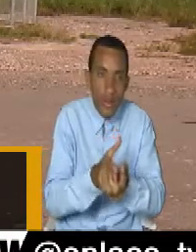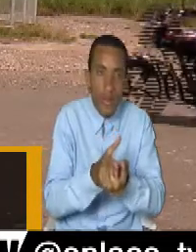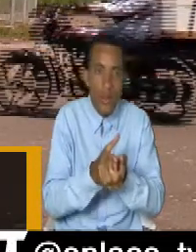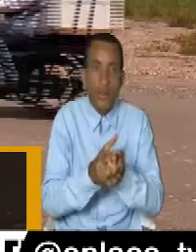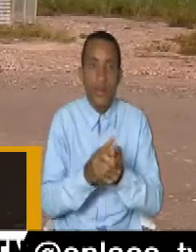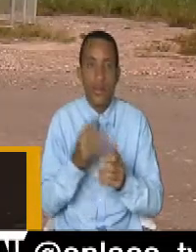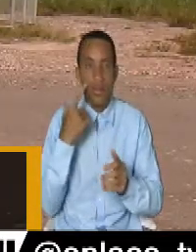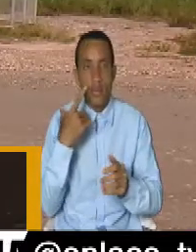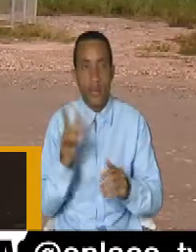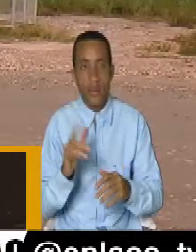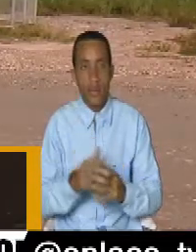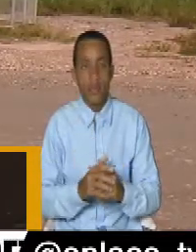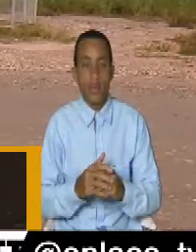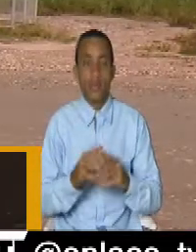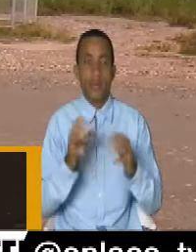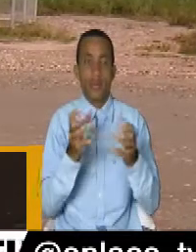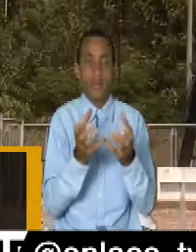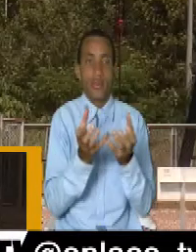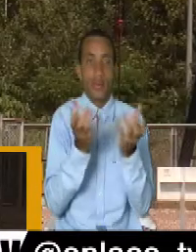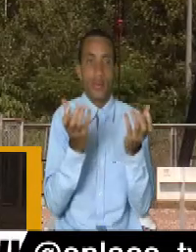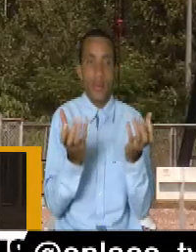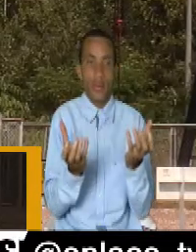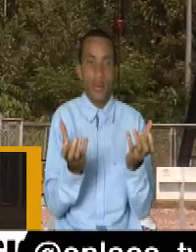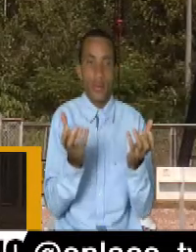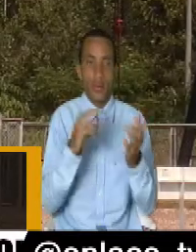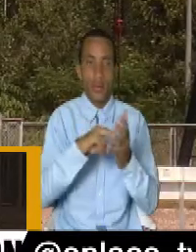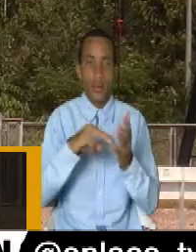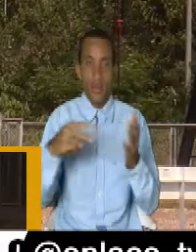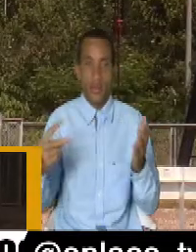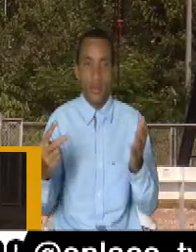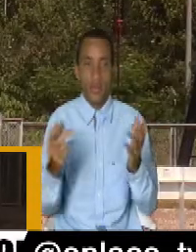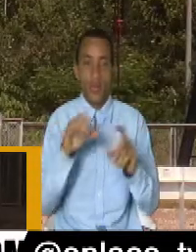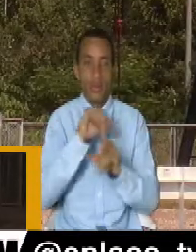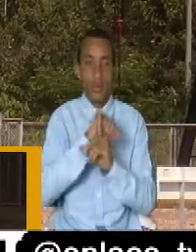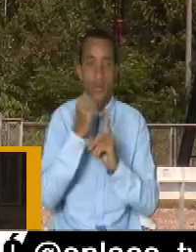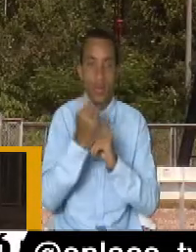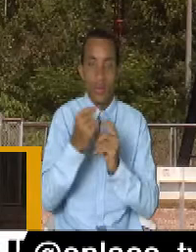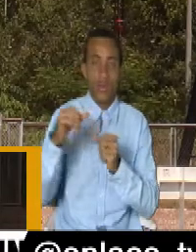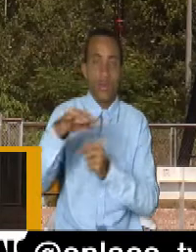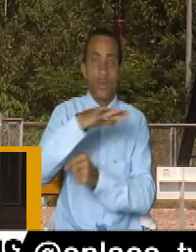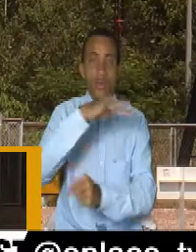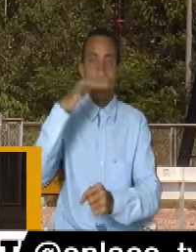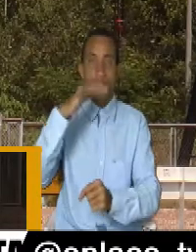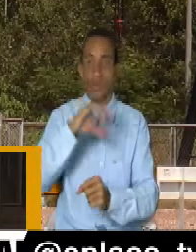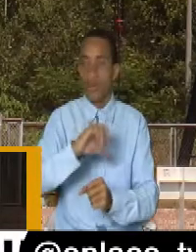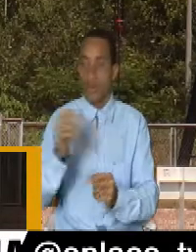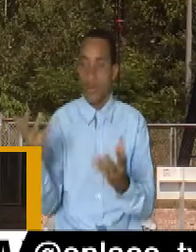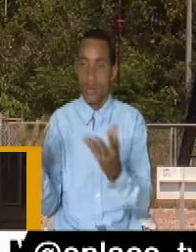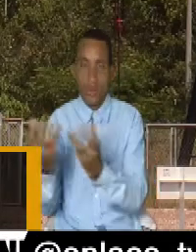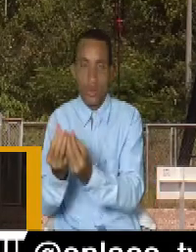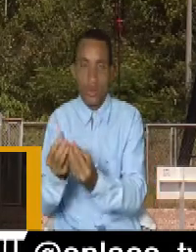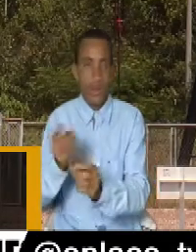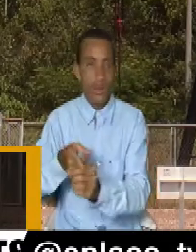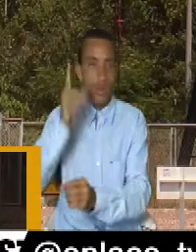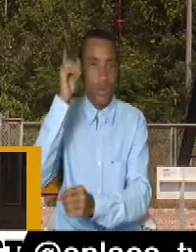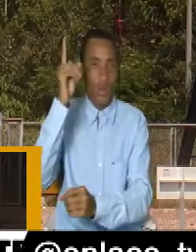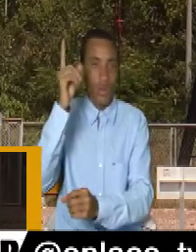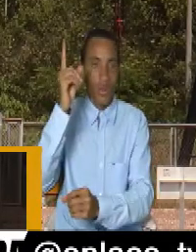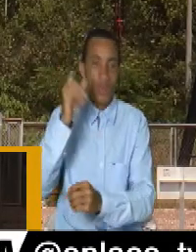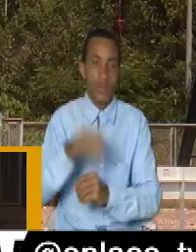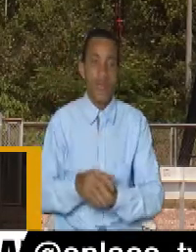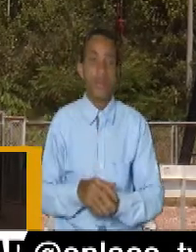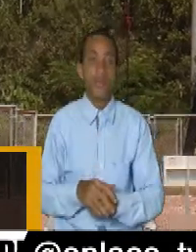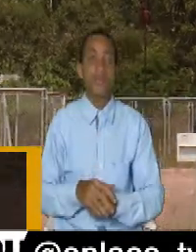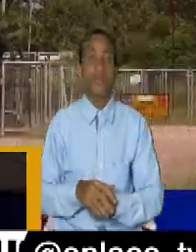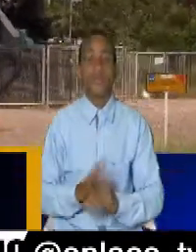un panel técnico, un panel socioambiental y un panel político que pretenden de manera